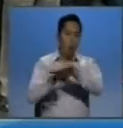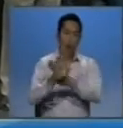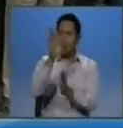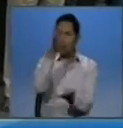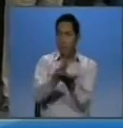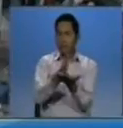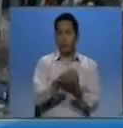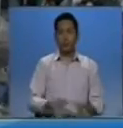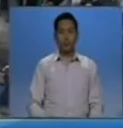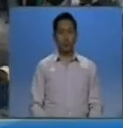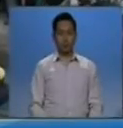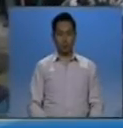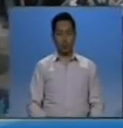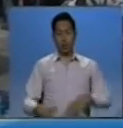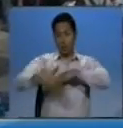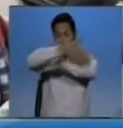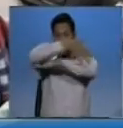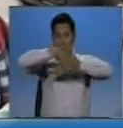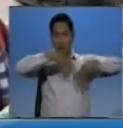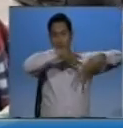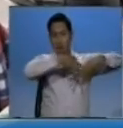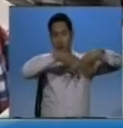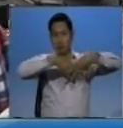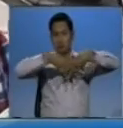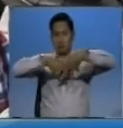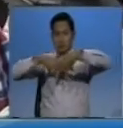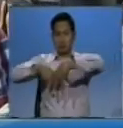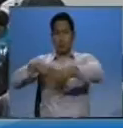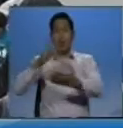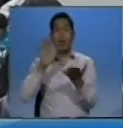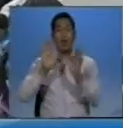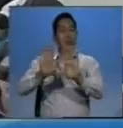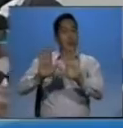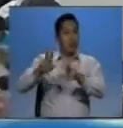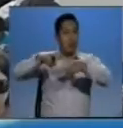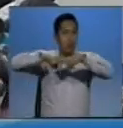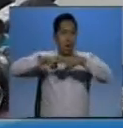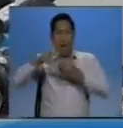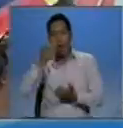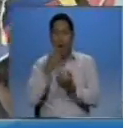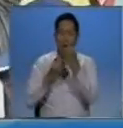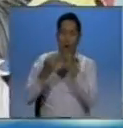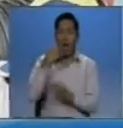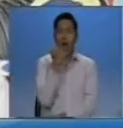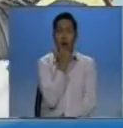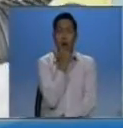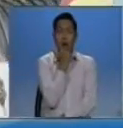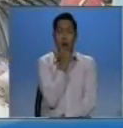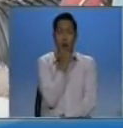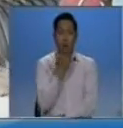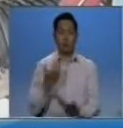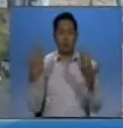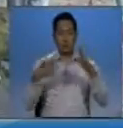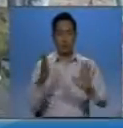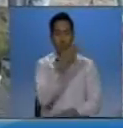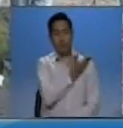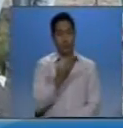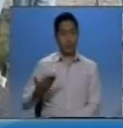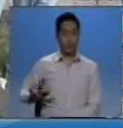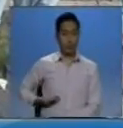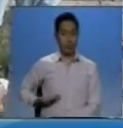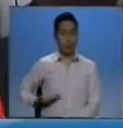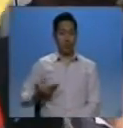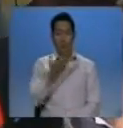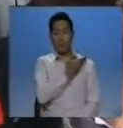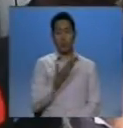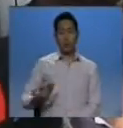hacia Tambillo, donde se detuvieron para almorzar. En su discurso, el presidente de la ECUA Runari dijo que su organización no busca el